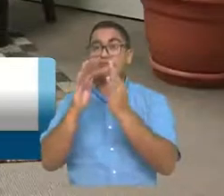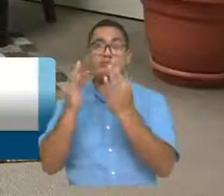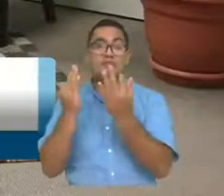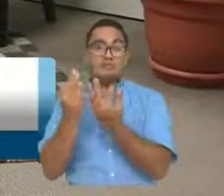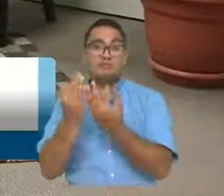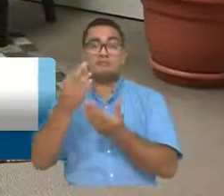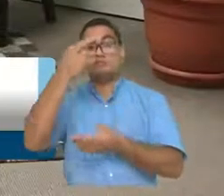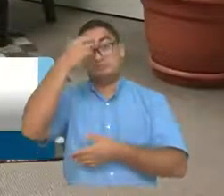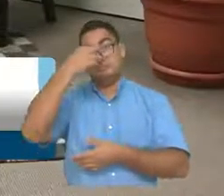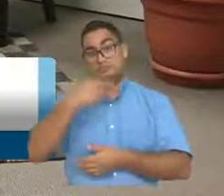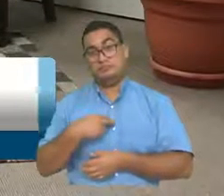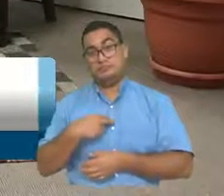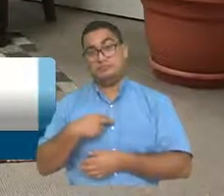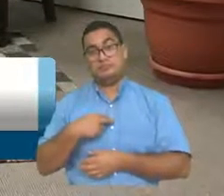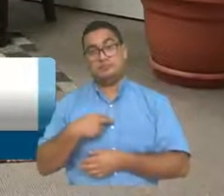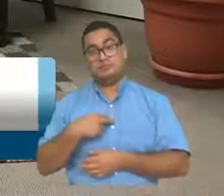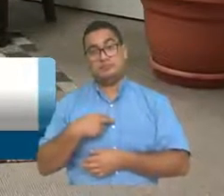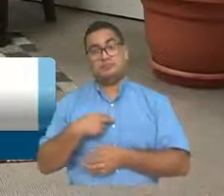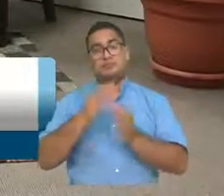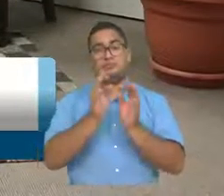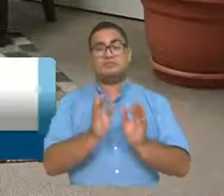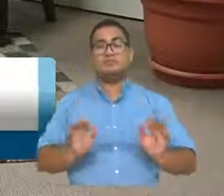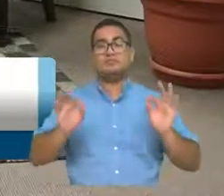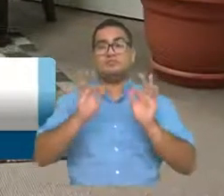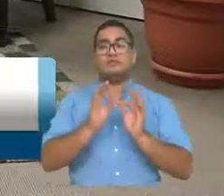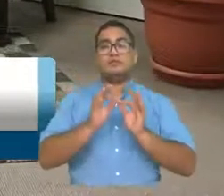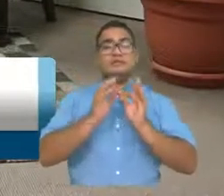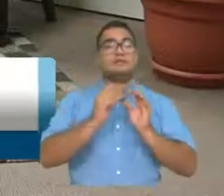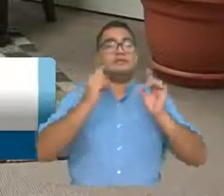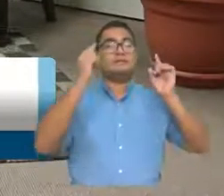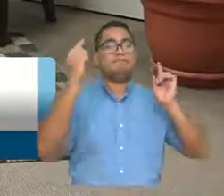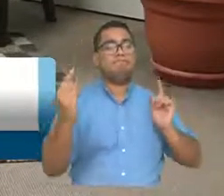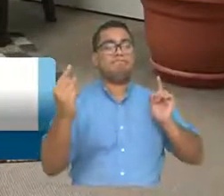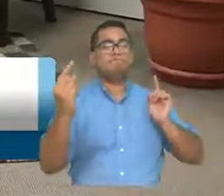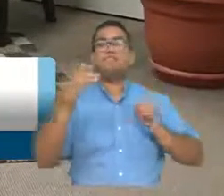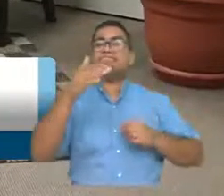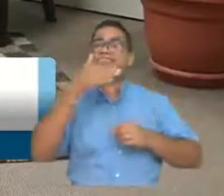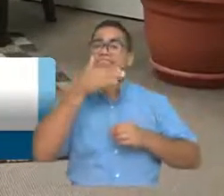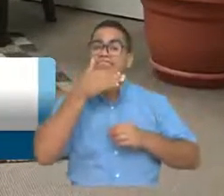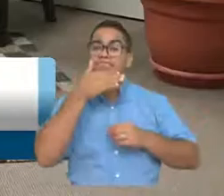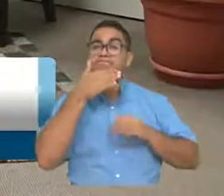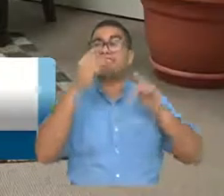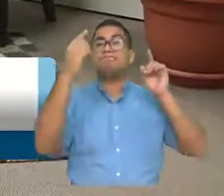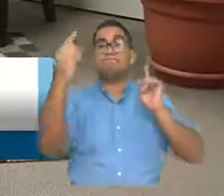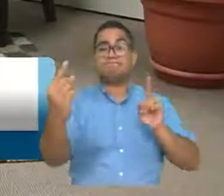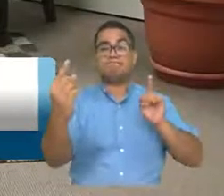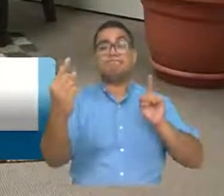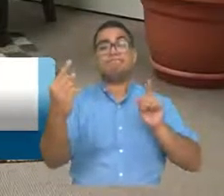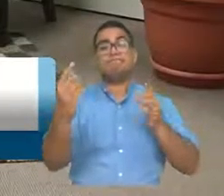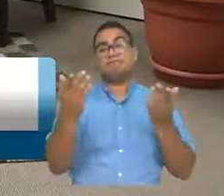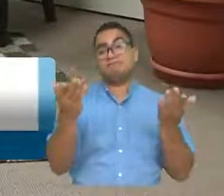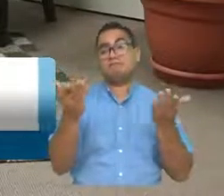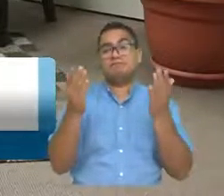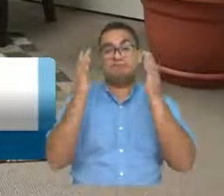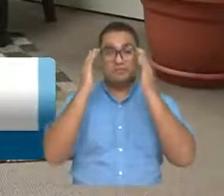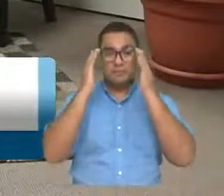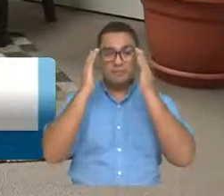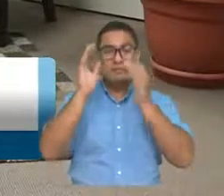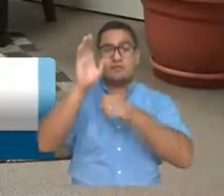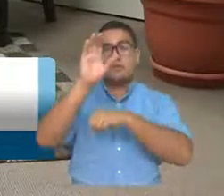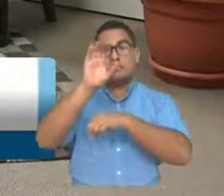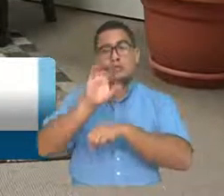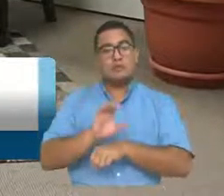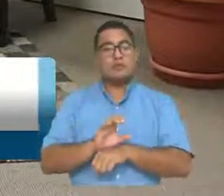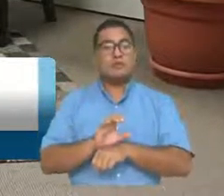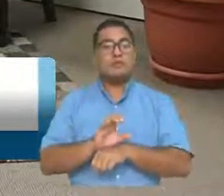cuidado. Recordemos, yo no sé si yo tuve contacto con alguien o yo no sé si tuve contacto con alguien. No puedo ser irresponsable